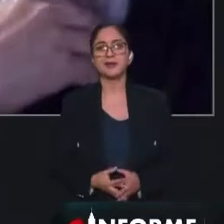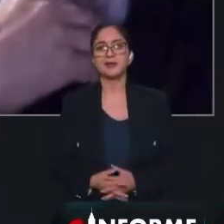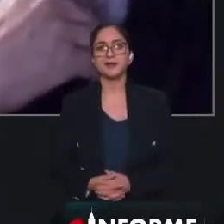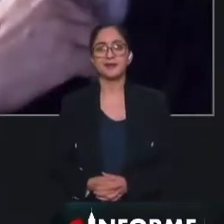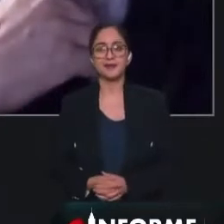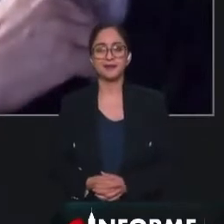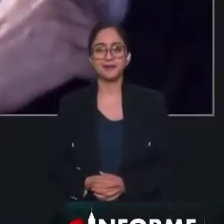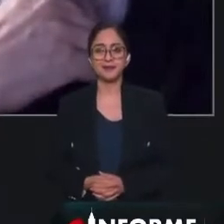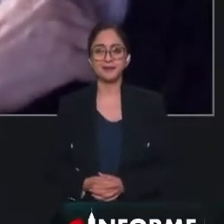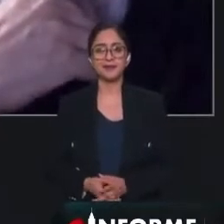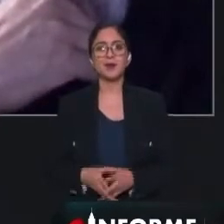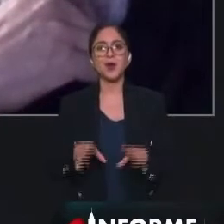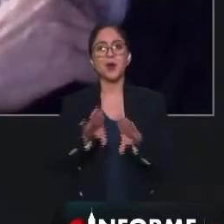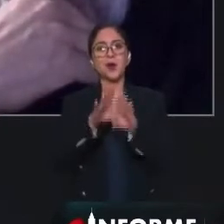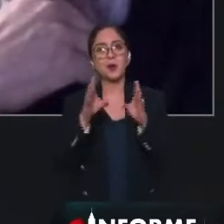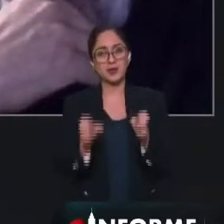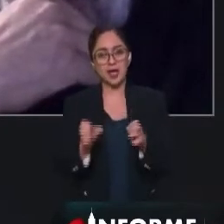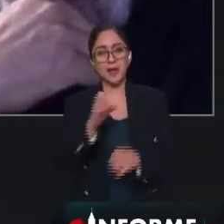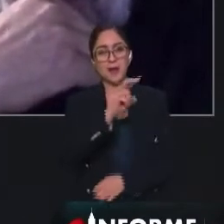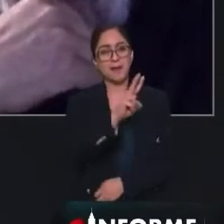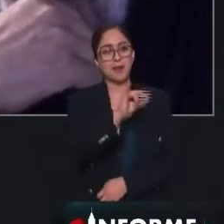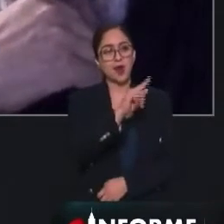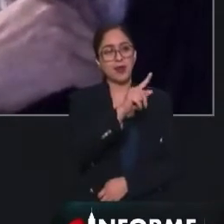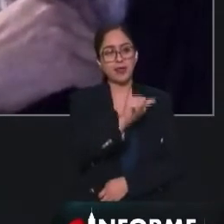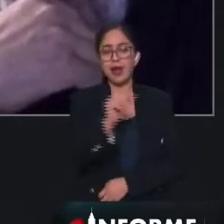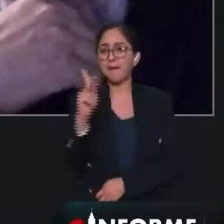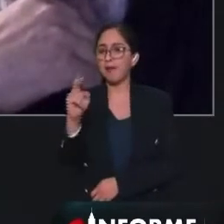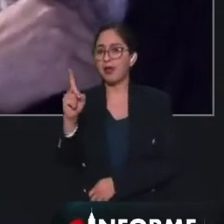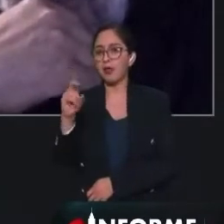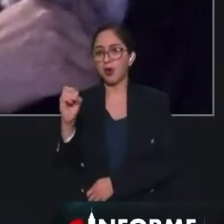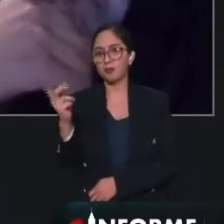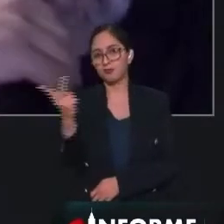aquí, Ahí los están. veo. ¿Cómo están, Violeta, Pedro? Buenas noches.